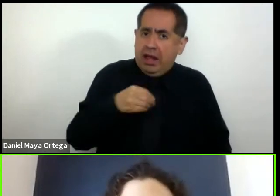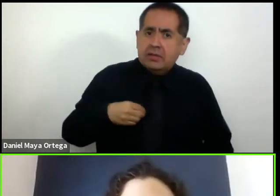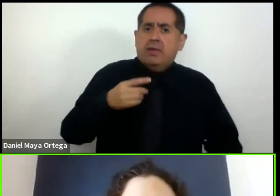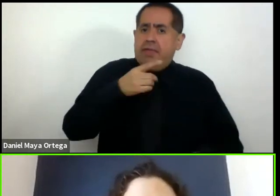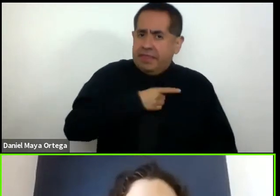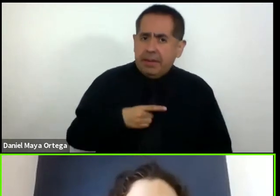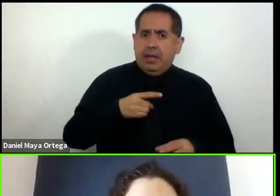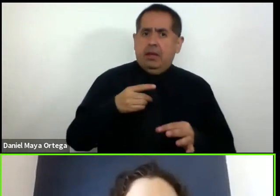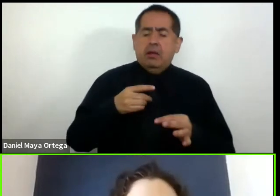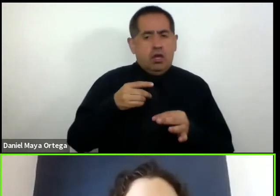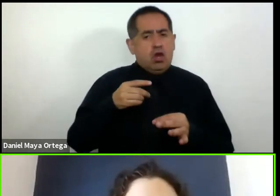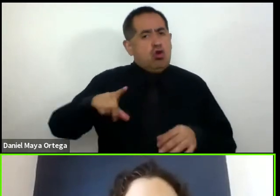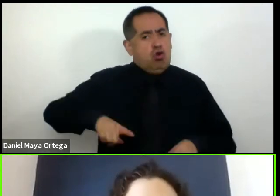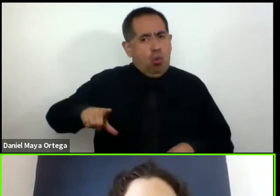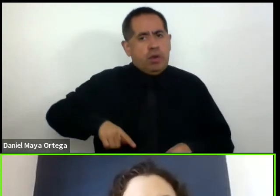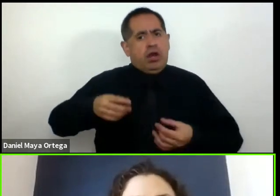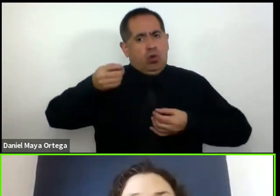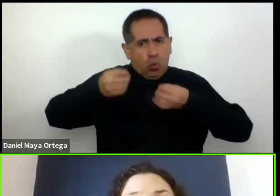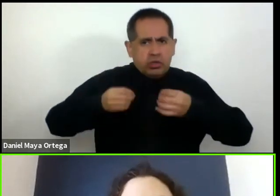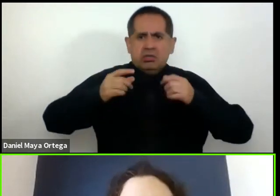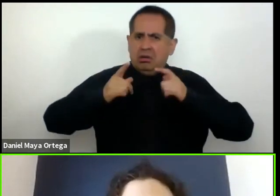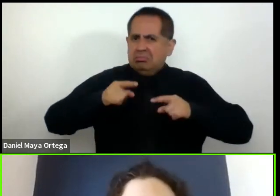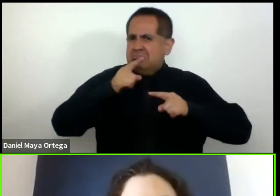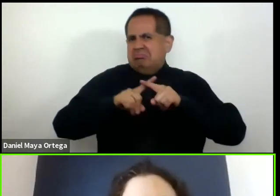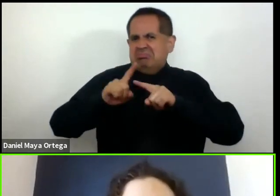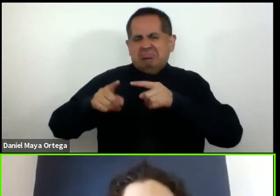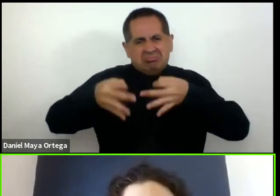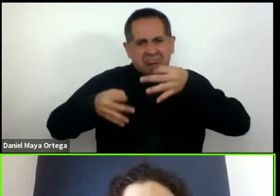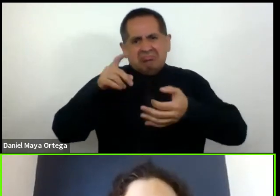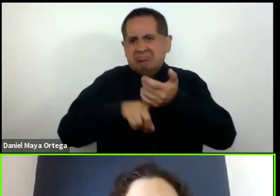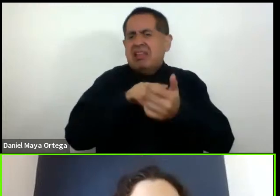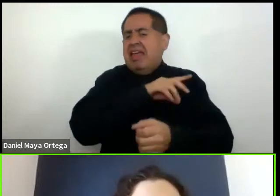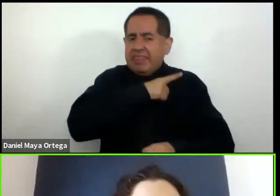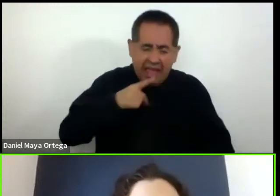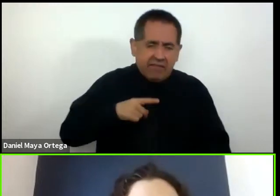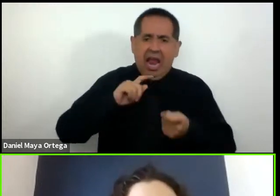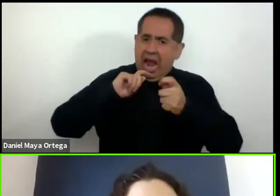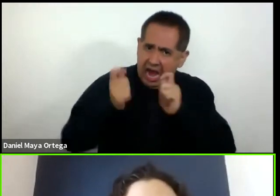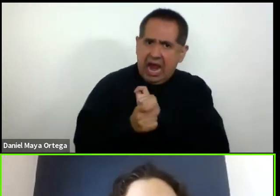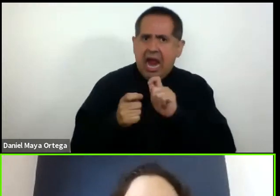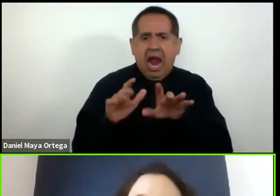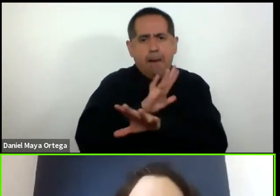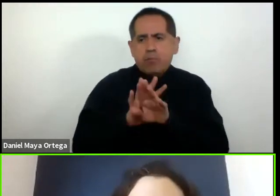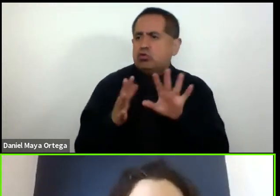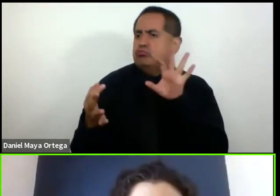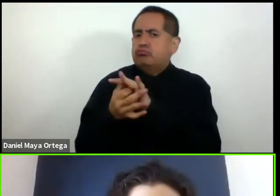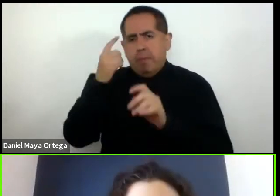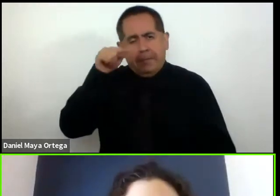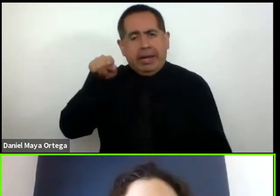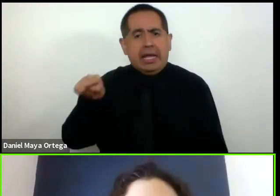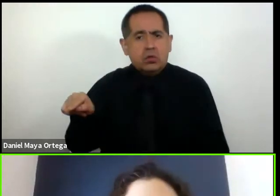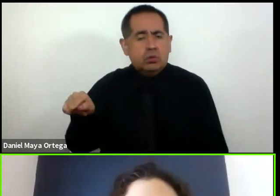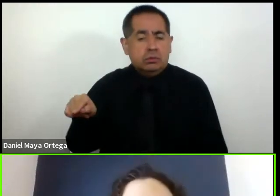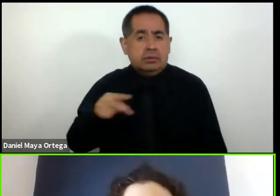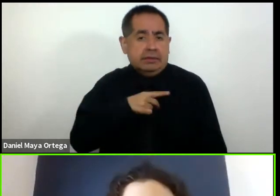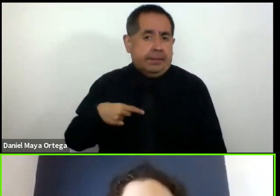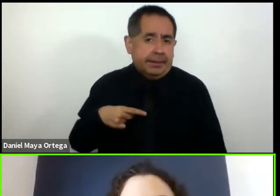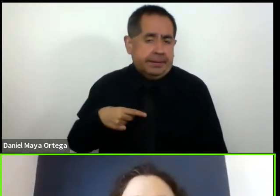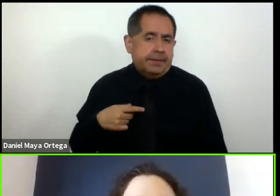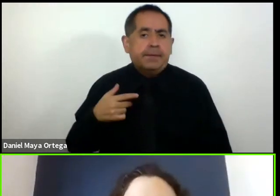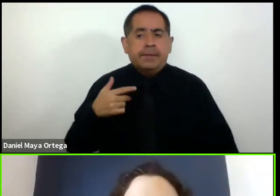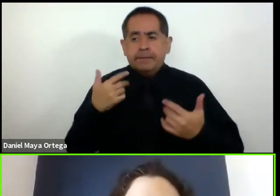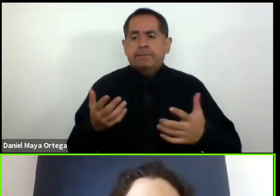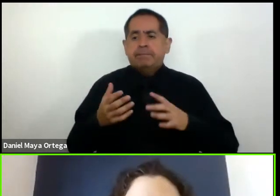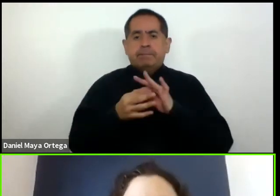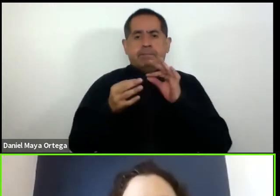las autoridades judiciales y de otras autoridades implementar modificaciones. Pasando de esta discusión,